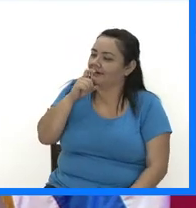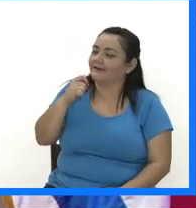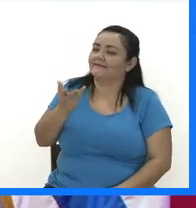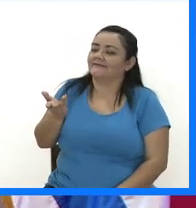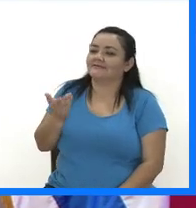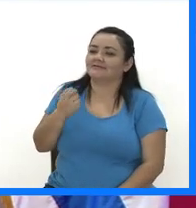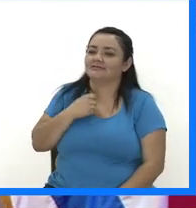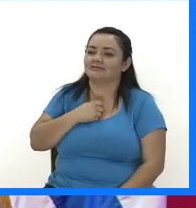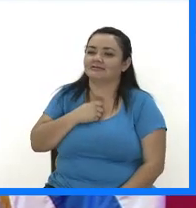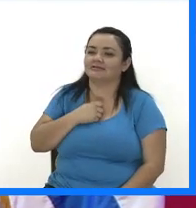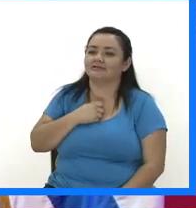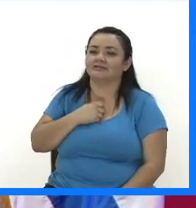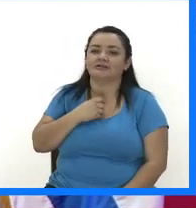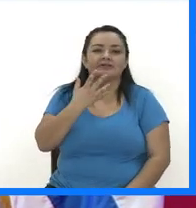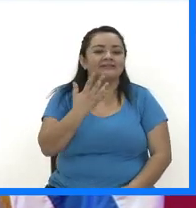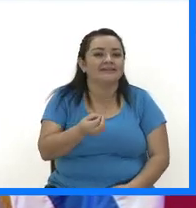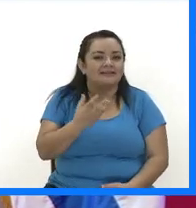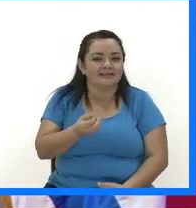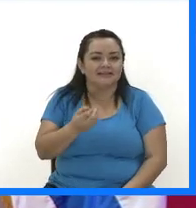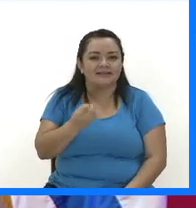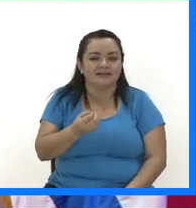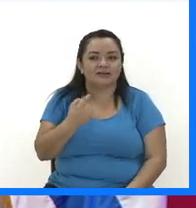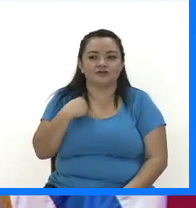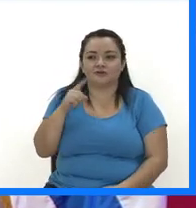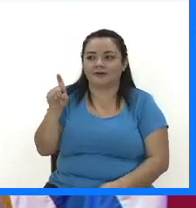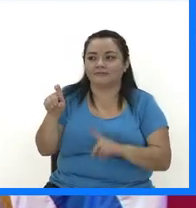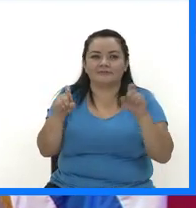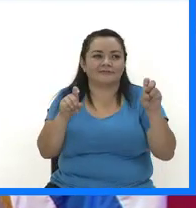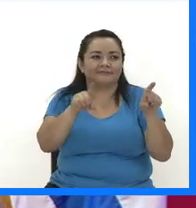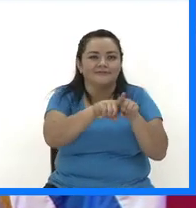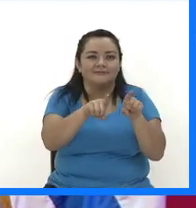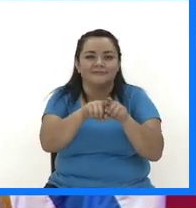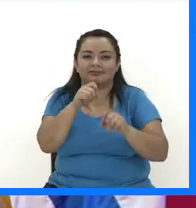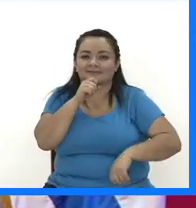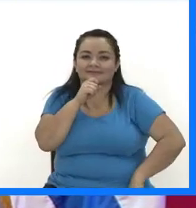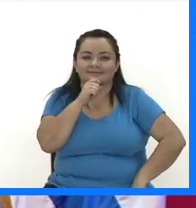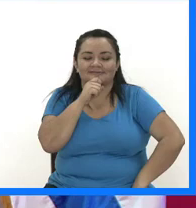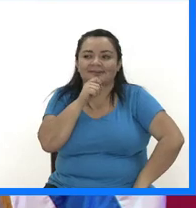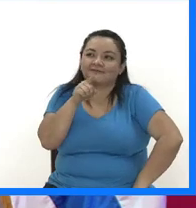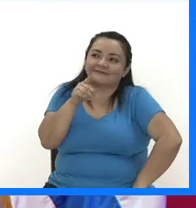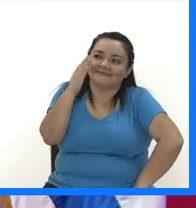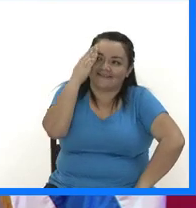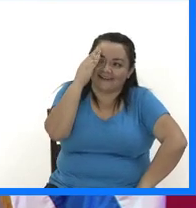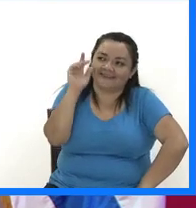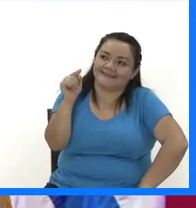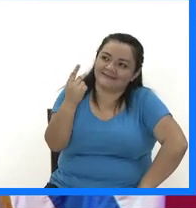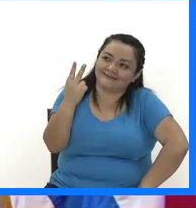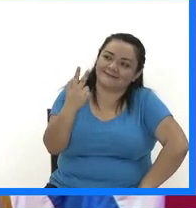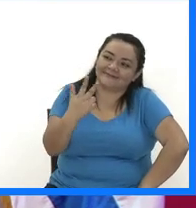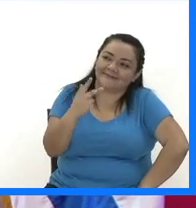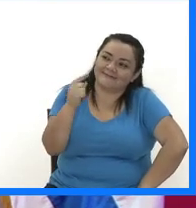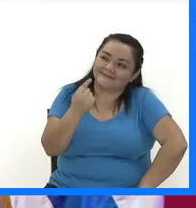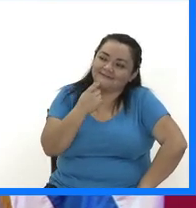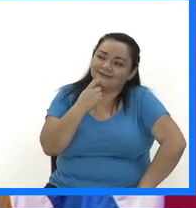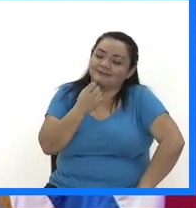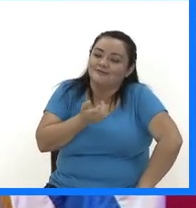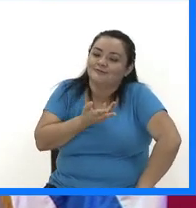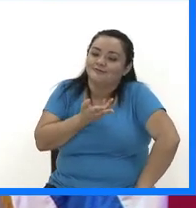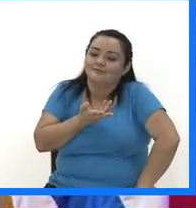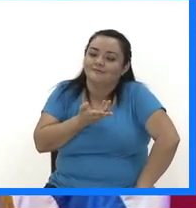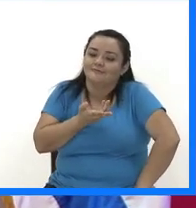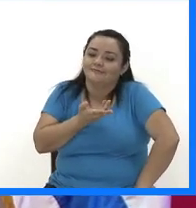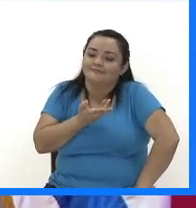que llevo días con esto ya lo consulté con mis hermanos y pues puso la segunda persona y ya te me dicen que